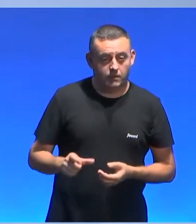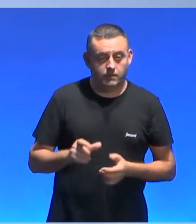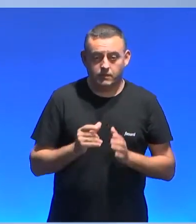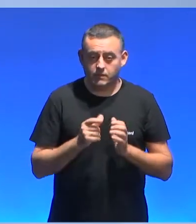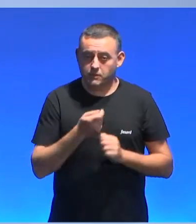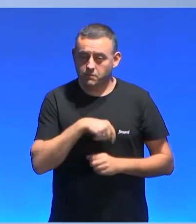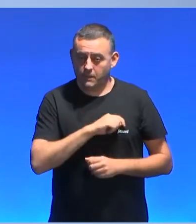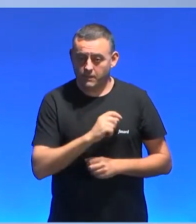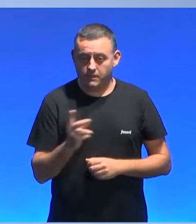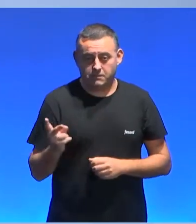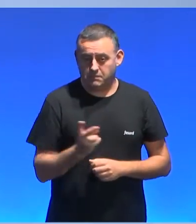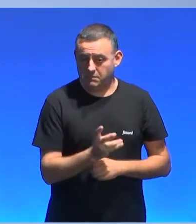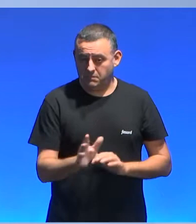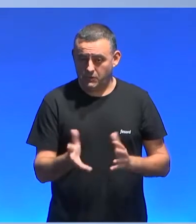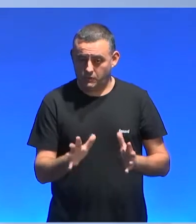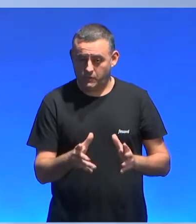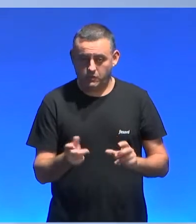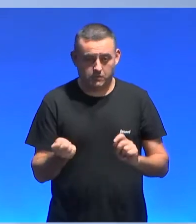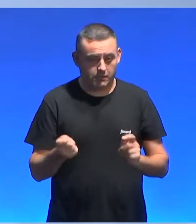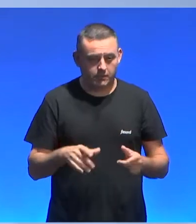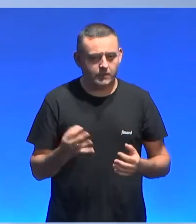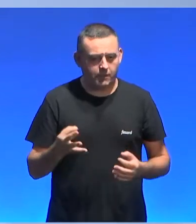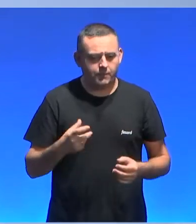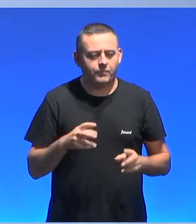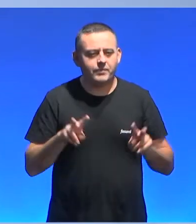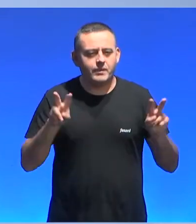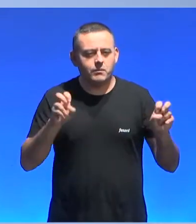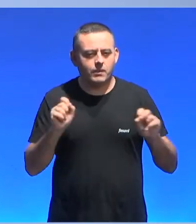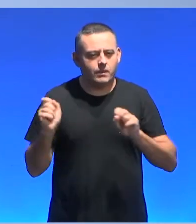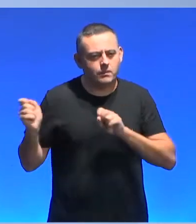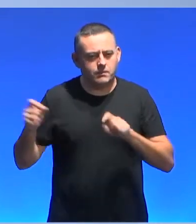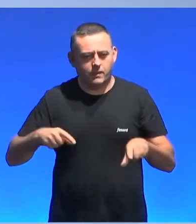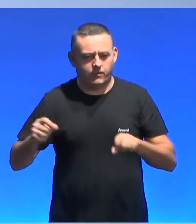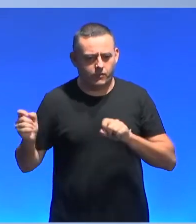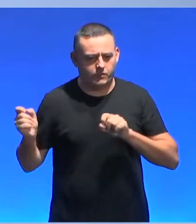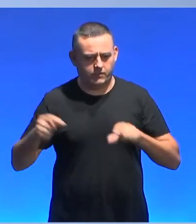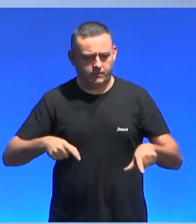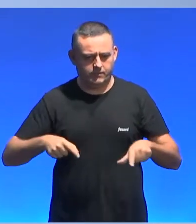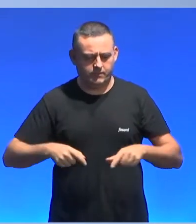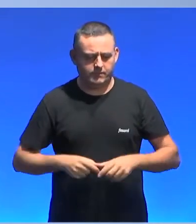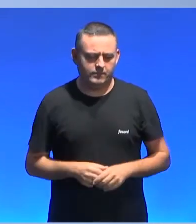drama de las emigraciones, de la llegada de estas